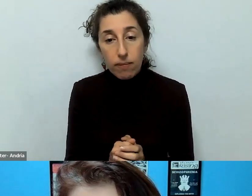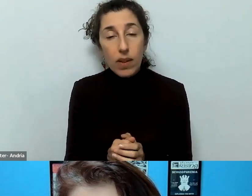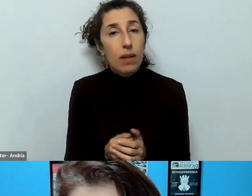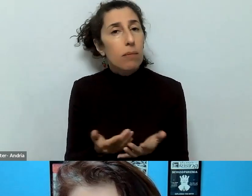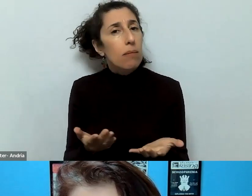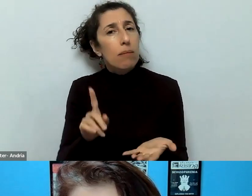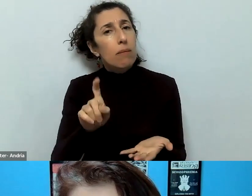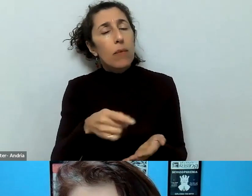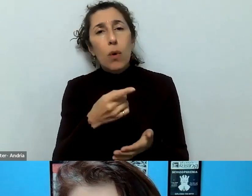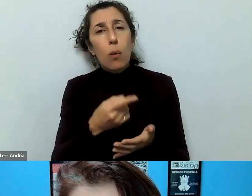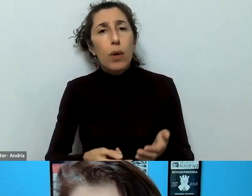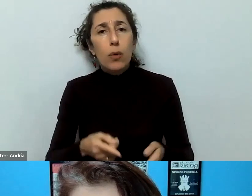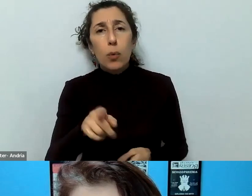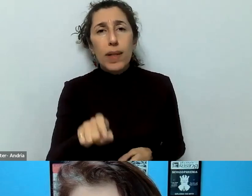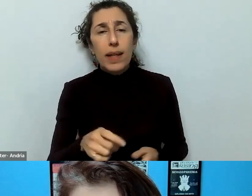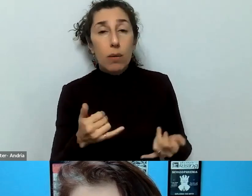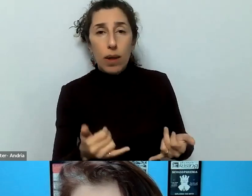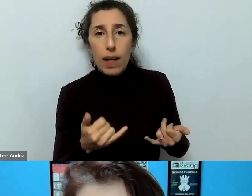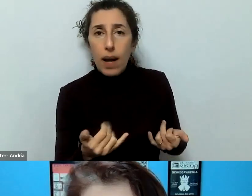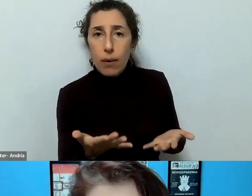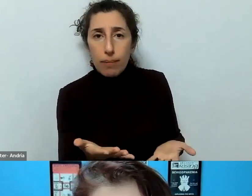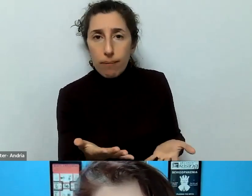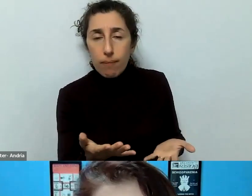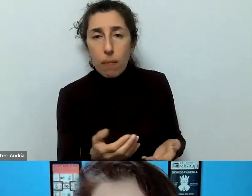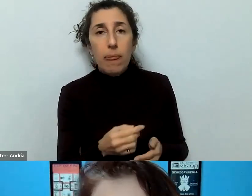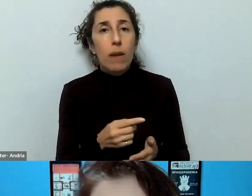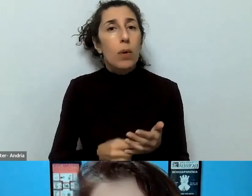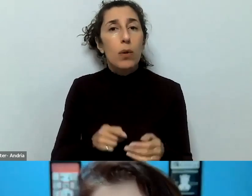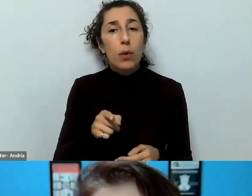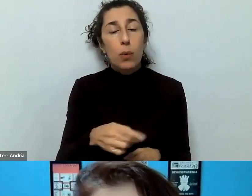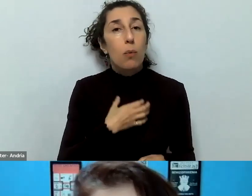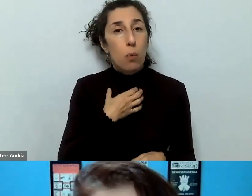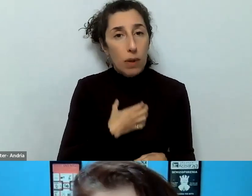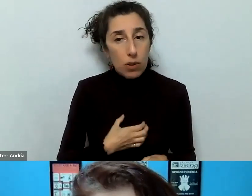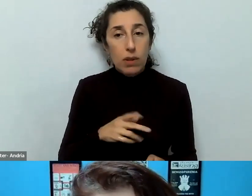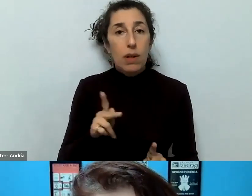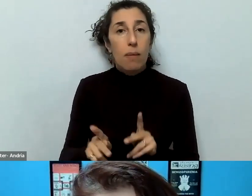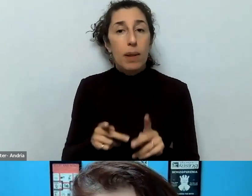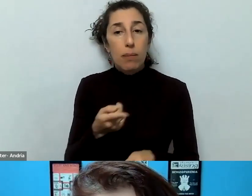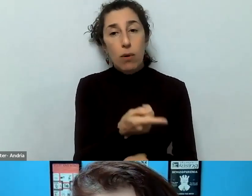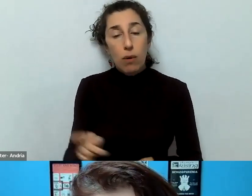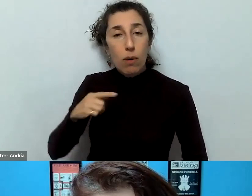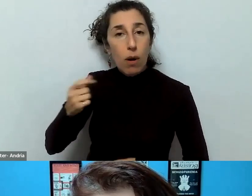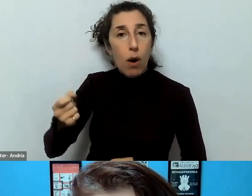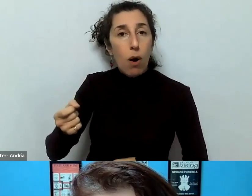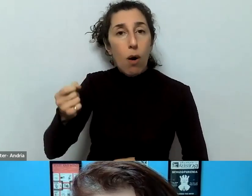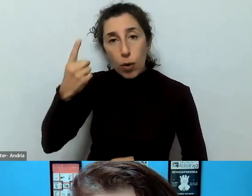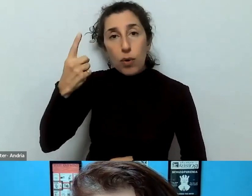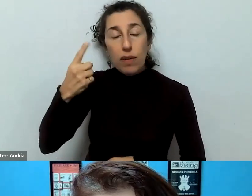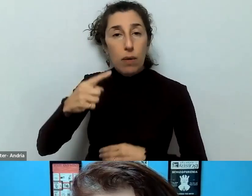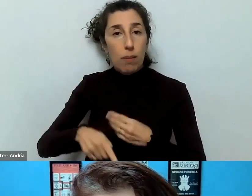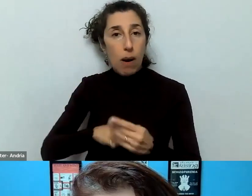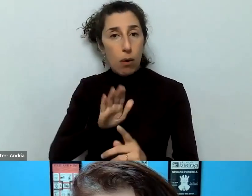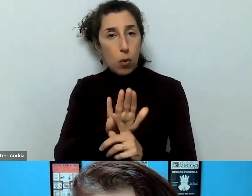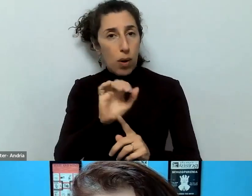¿qué es lo que tú necesitas ahorita? ¿Qué es lo que tú quisieras que la gente entendiera acerca de tu situación en este